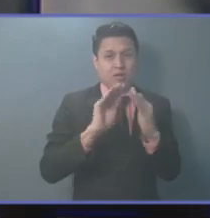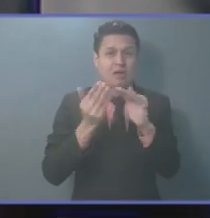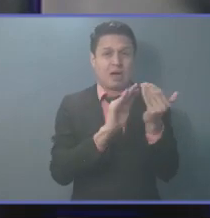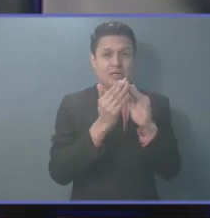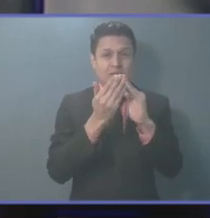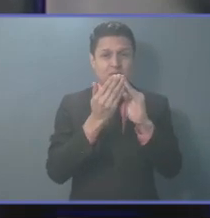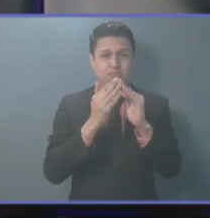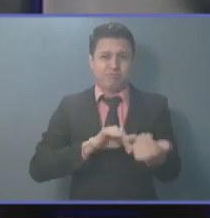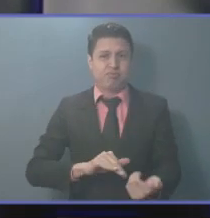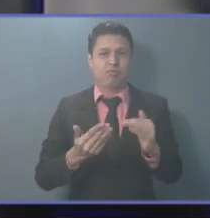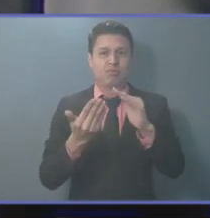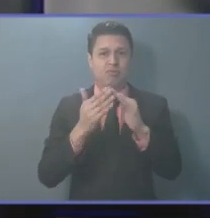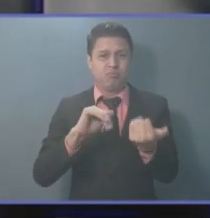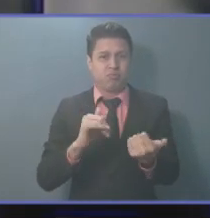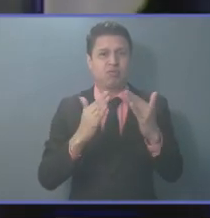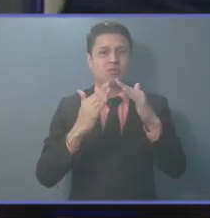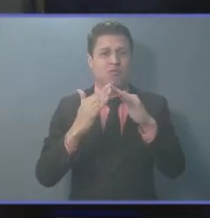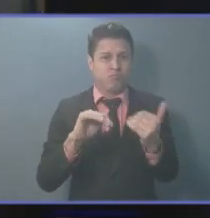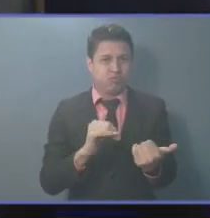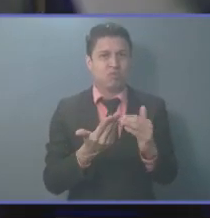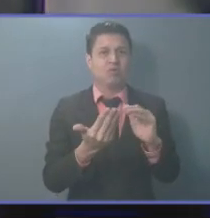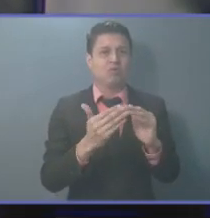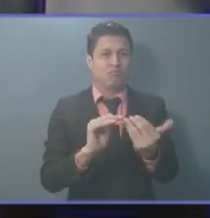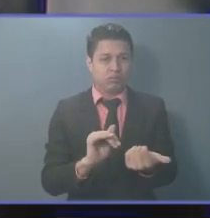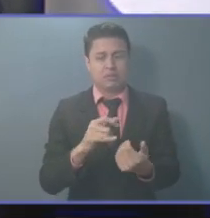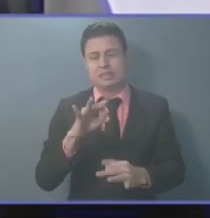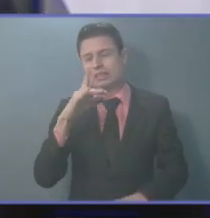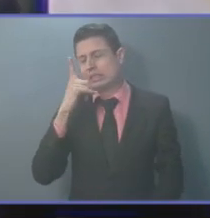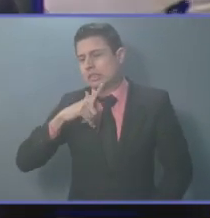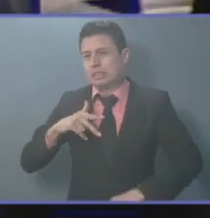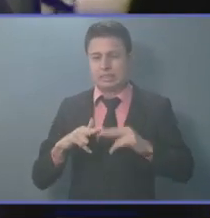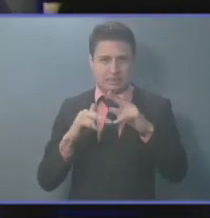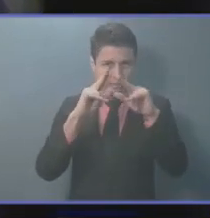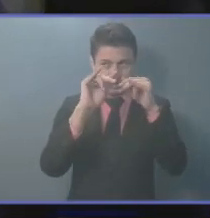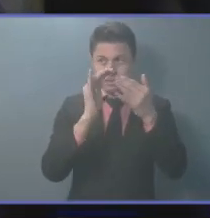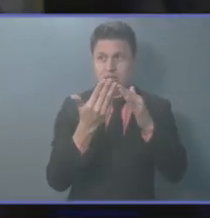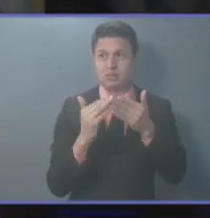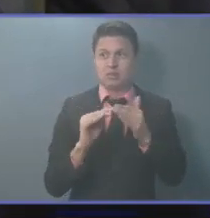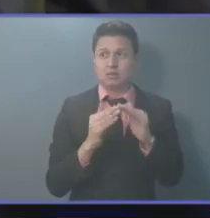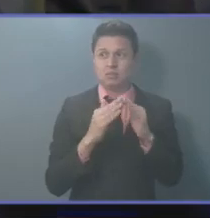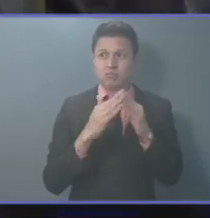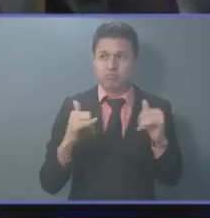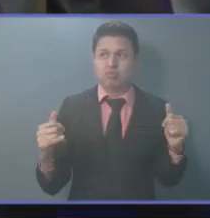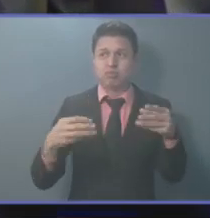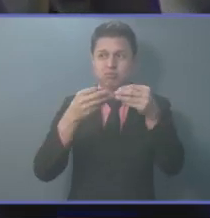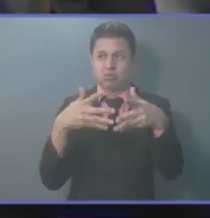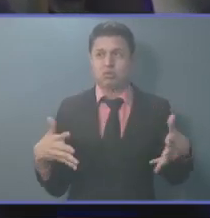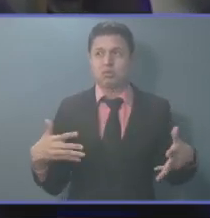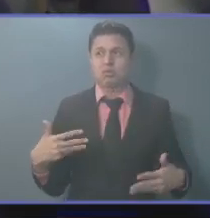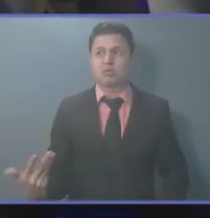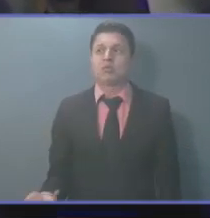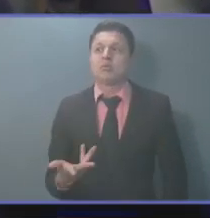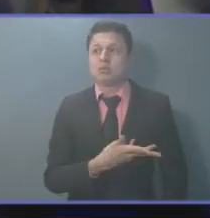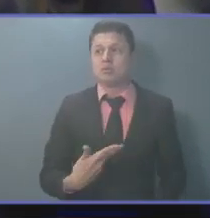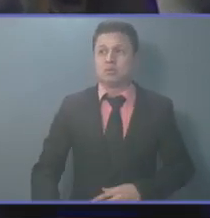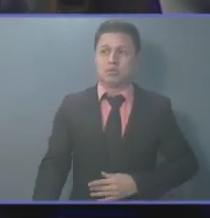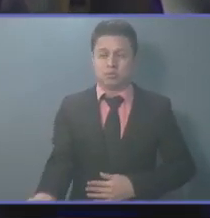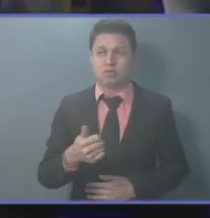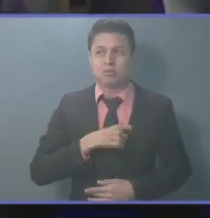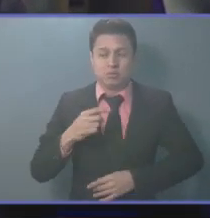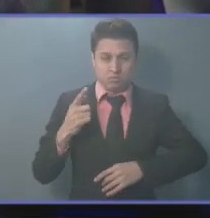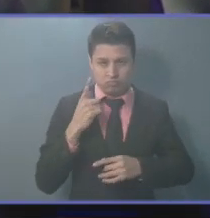destruyó viviendas, destruyó infraestructura del país. Revisaba todos